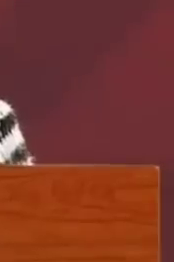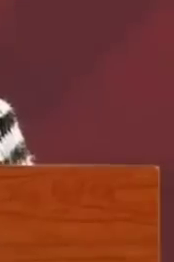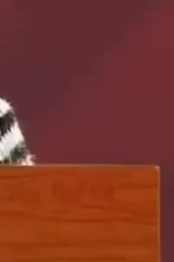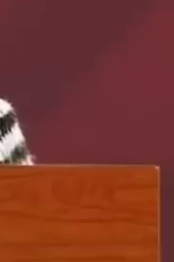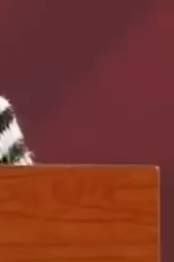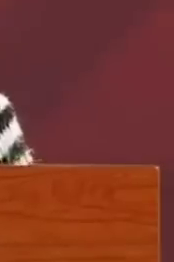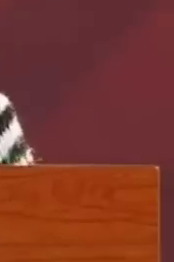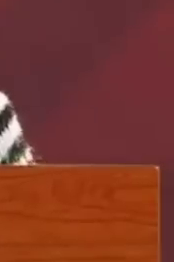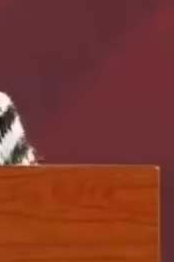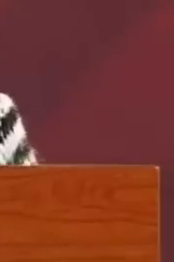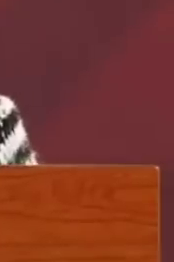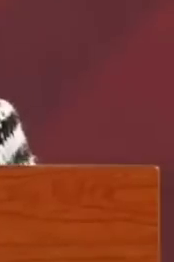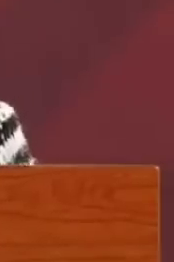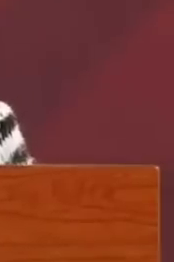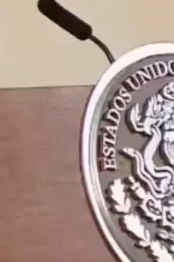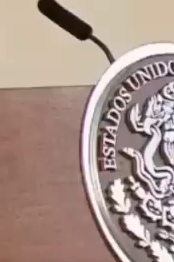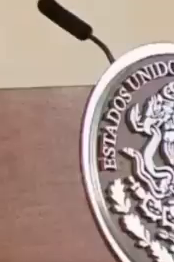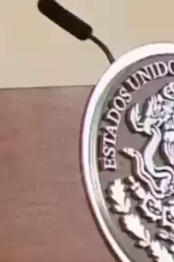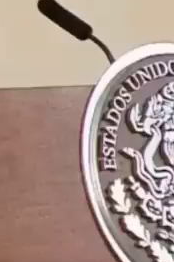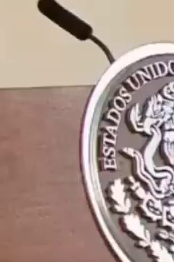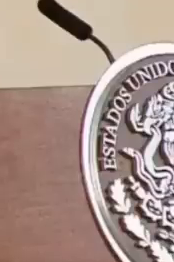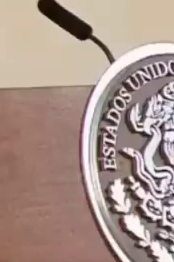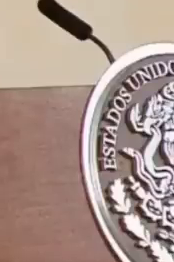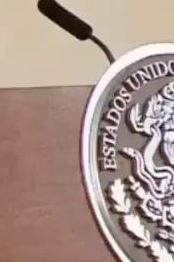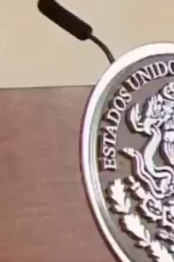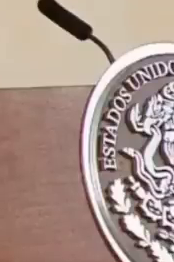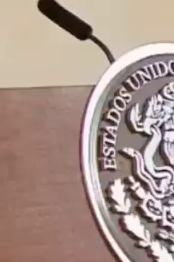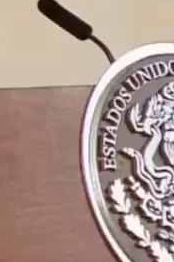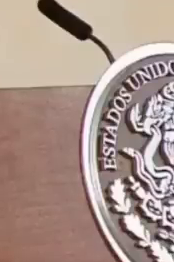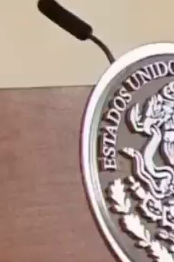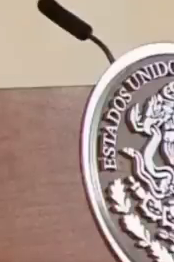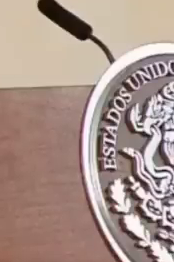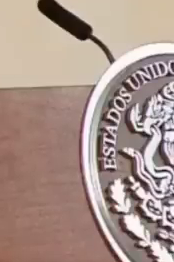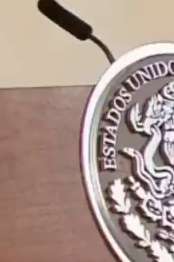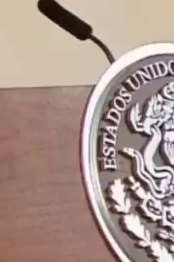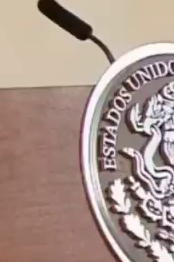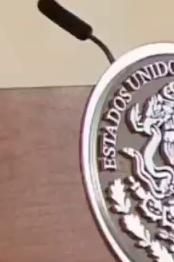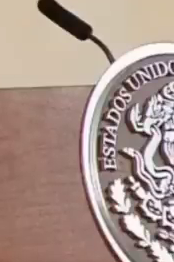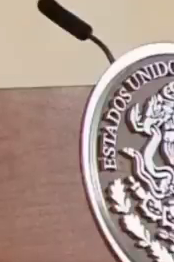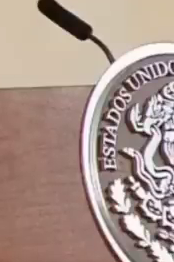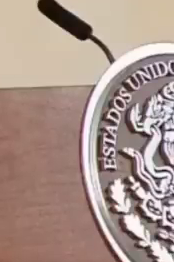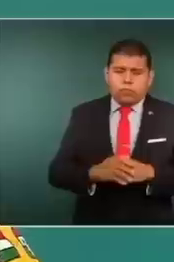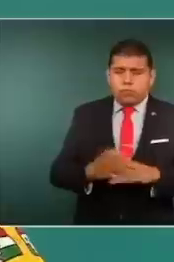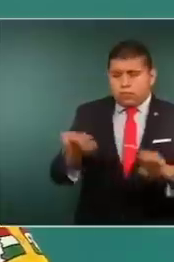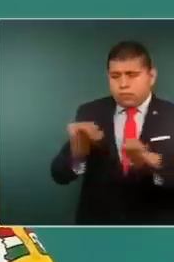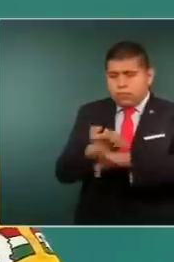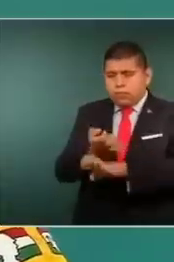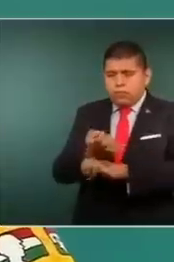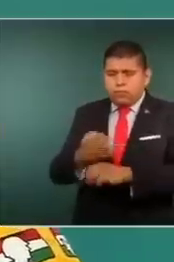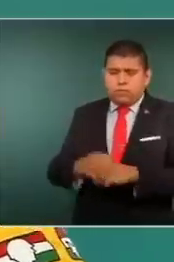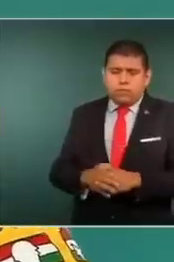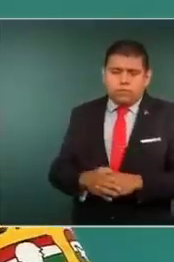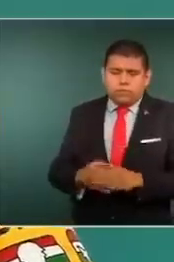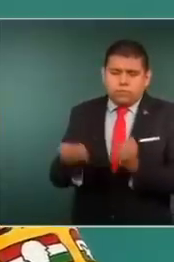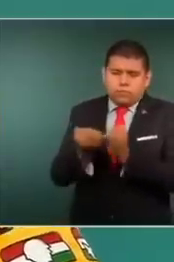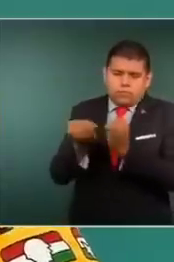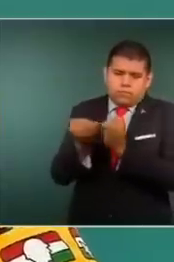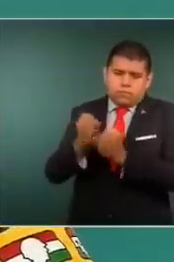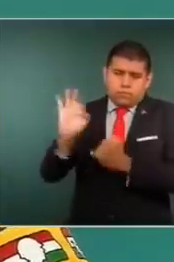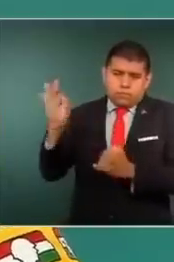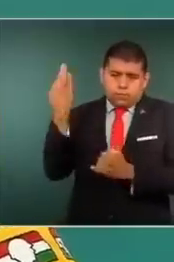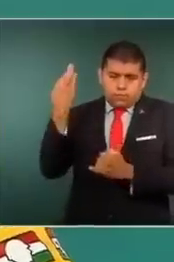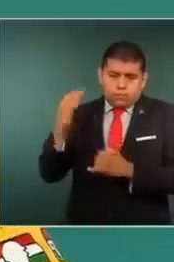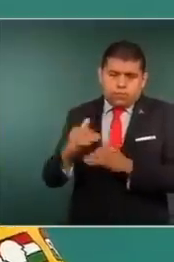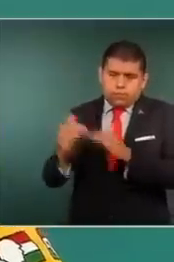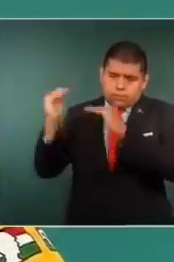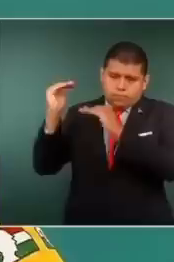que sí Pues sí en las circunstancia eso es inne se da un par de días antes de que esté Joe biden aquí en nuestro país y esto es lo que